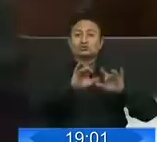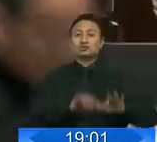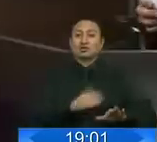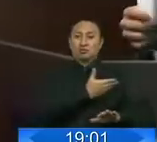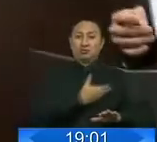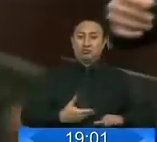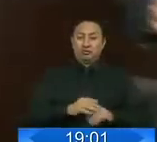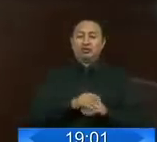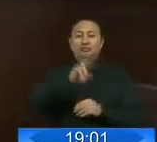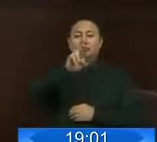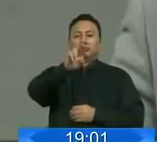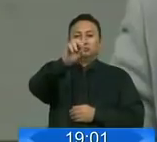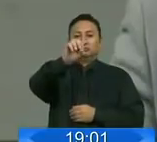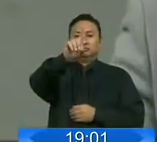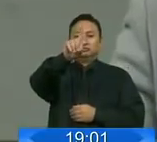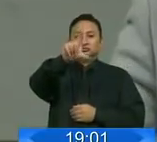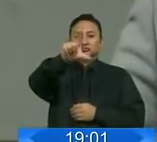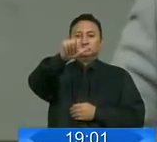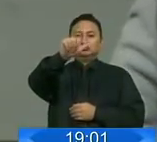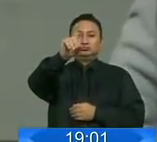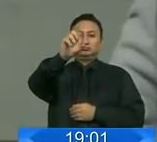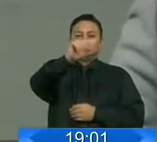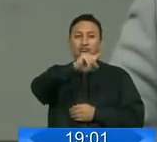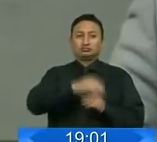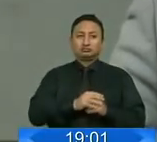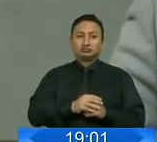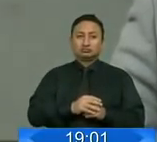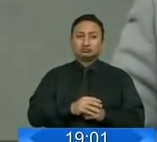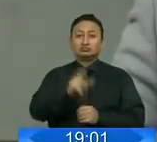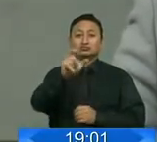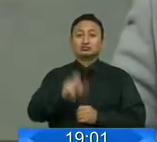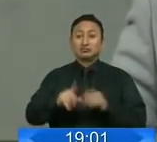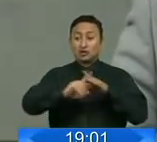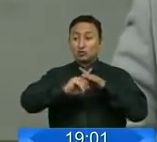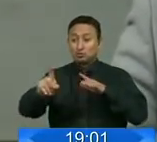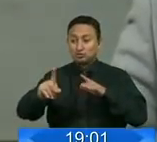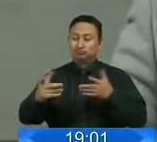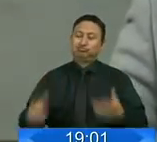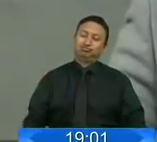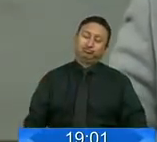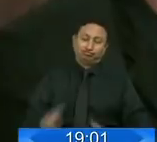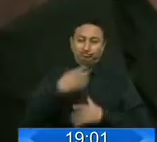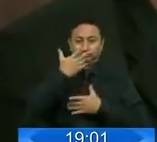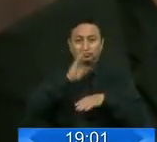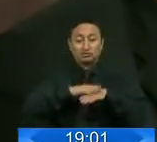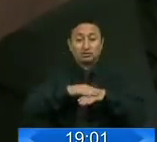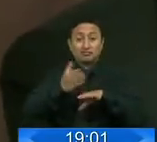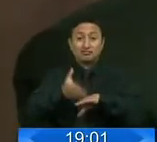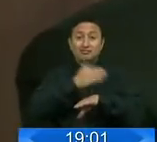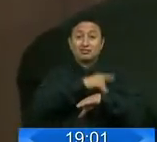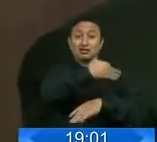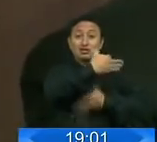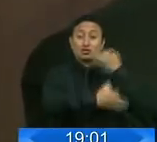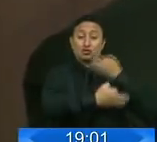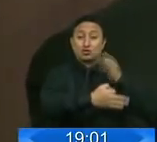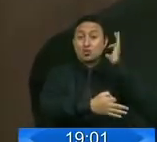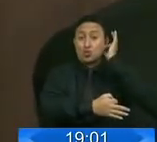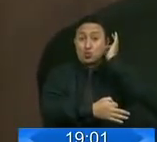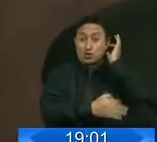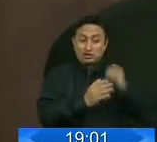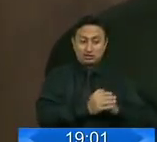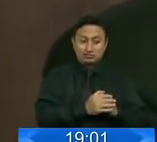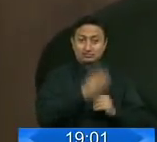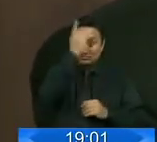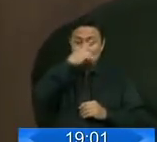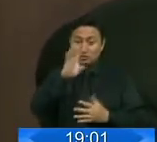Sebastián Roldán, manifestó su indignación por la salida del país de Patiño luego de que una jueza rechazara la solicitud de prisión preventiva en contra del ex